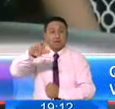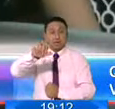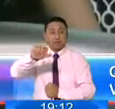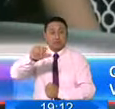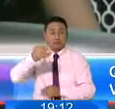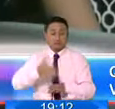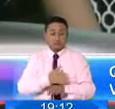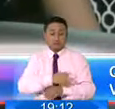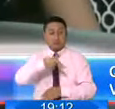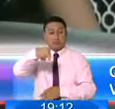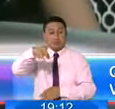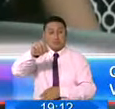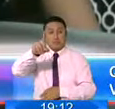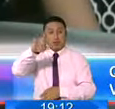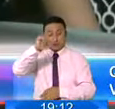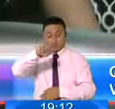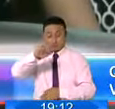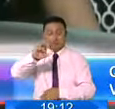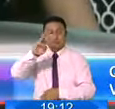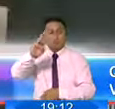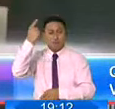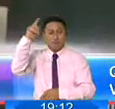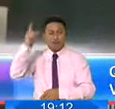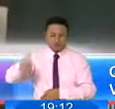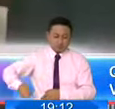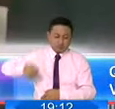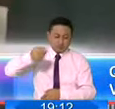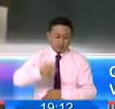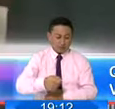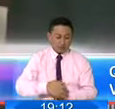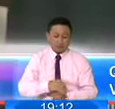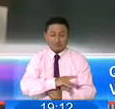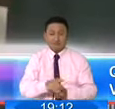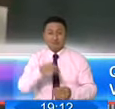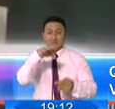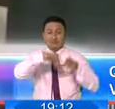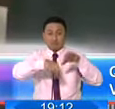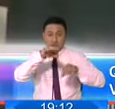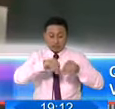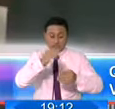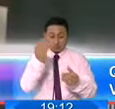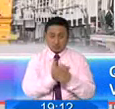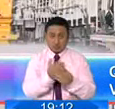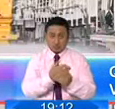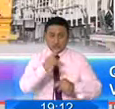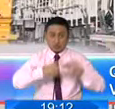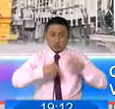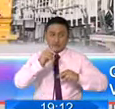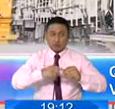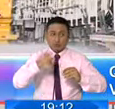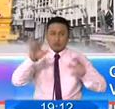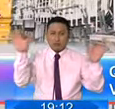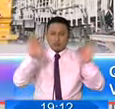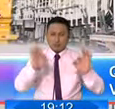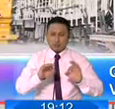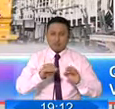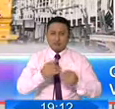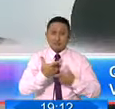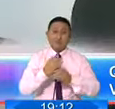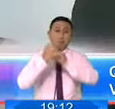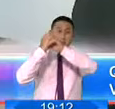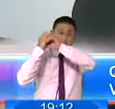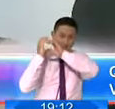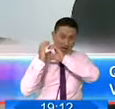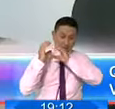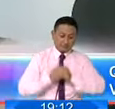principio Pollitt habría recibido 6 millones de dólares para desvanecer glosas relacionadas con la construcción de la hidroeléctrica San Francisco.